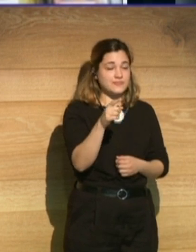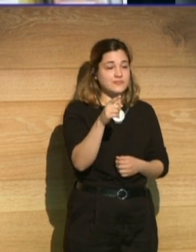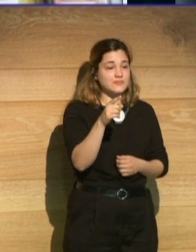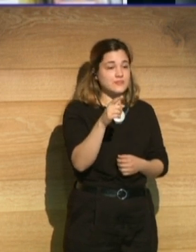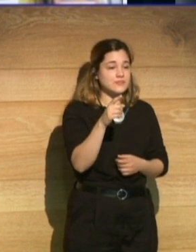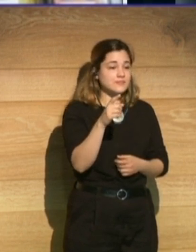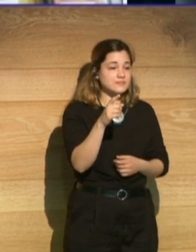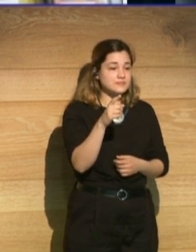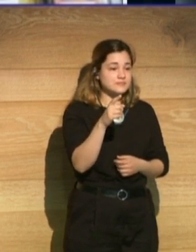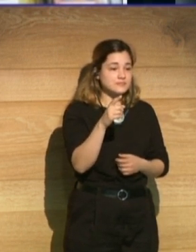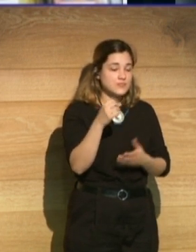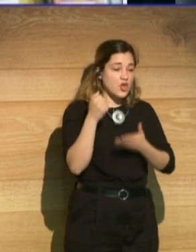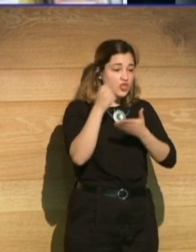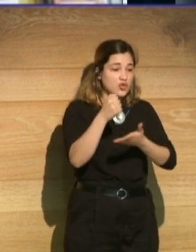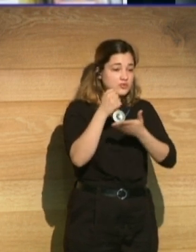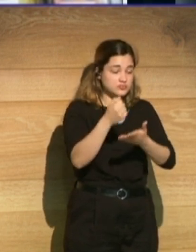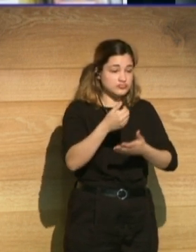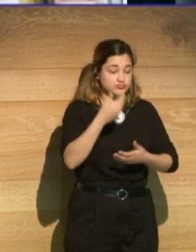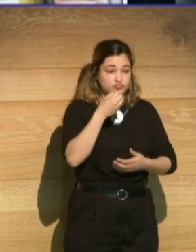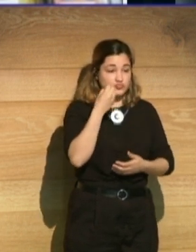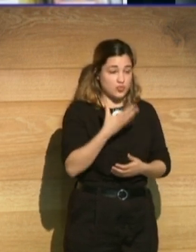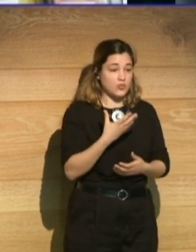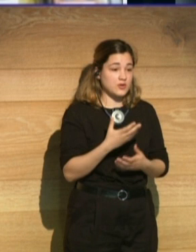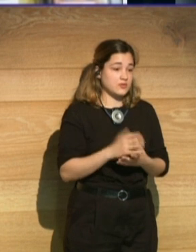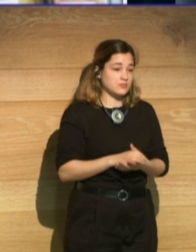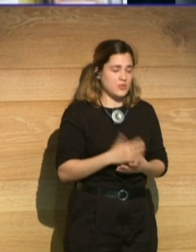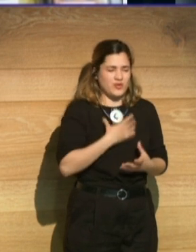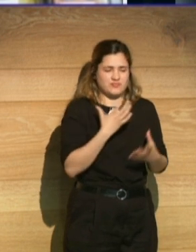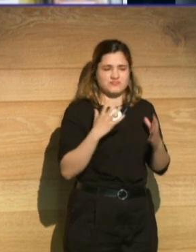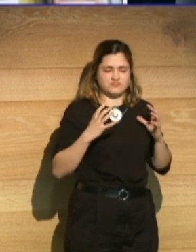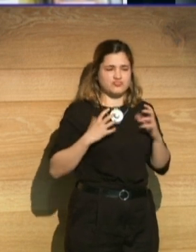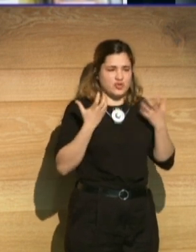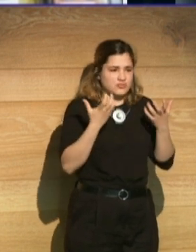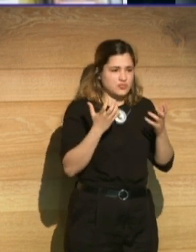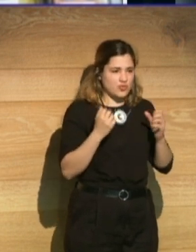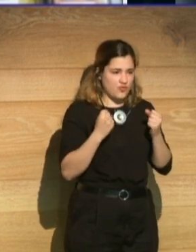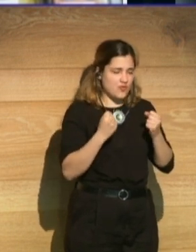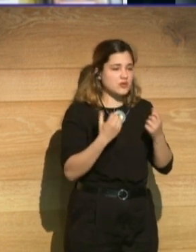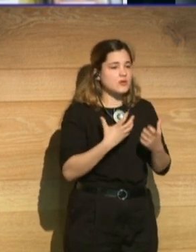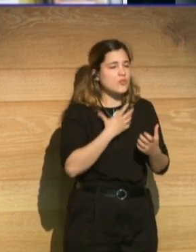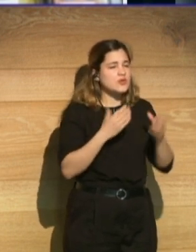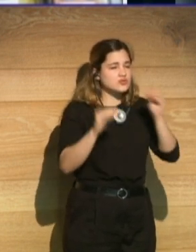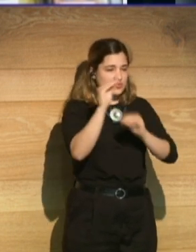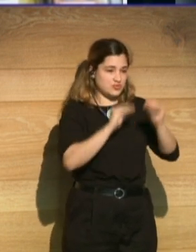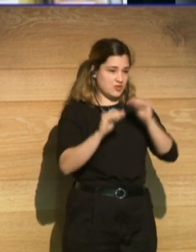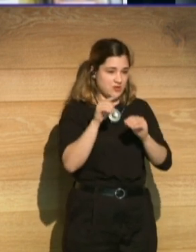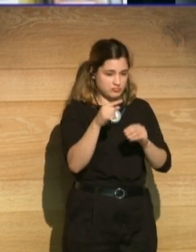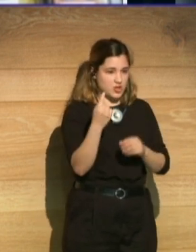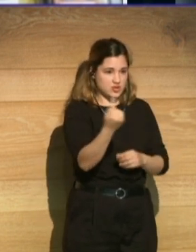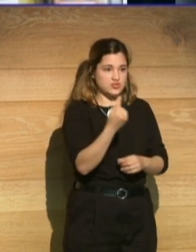de dotes extraordinarias y con un gesto a lo mejor violento, fuerte, pueda solucionar por sí